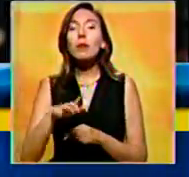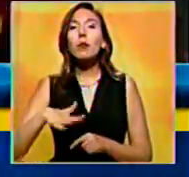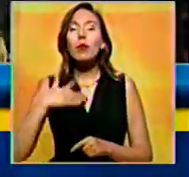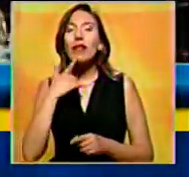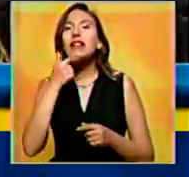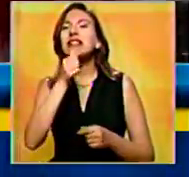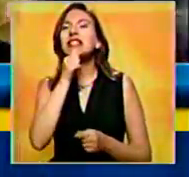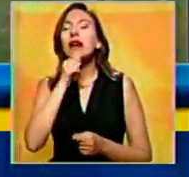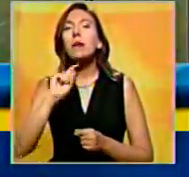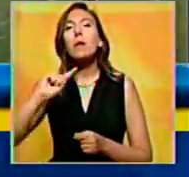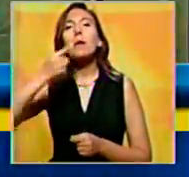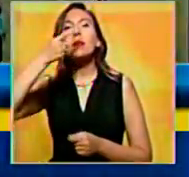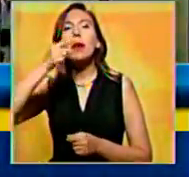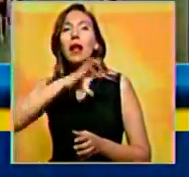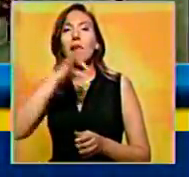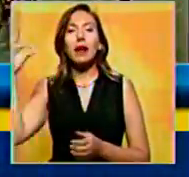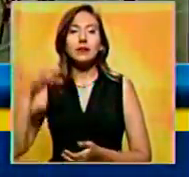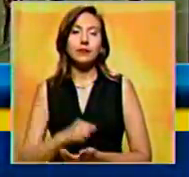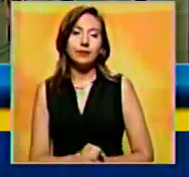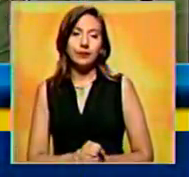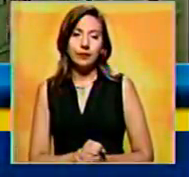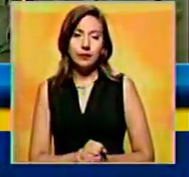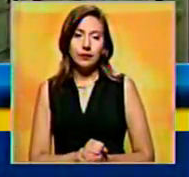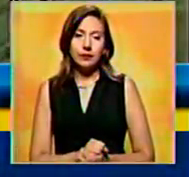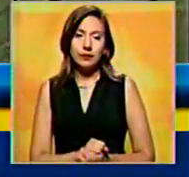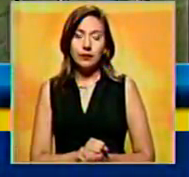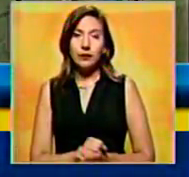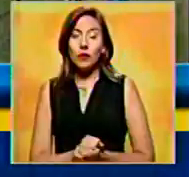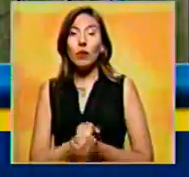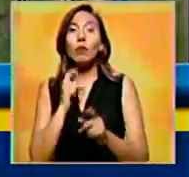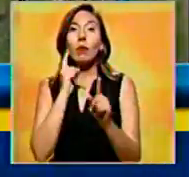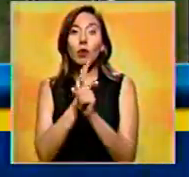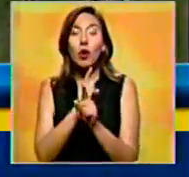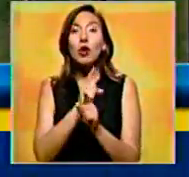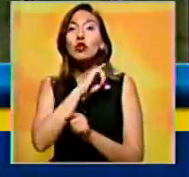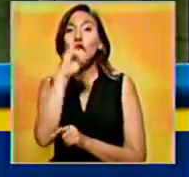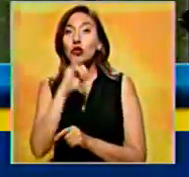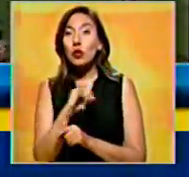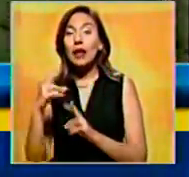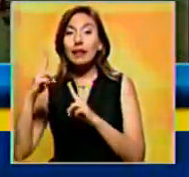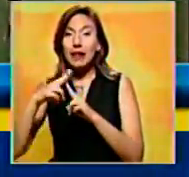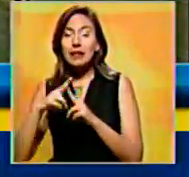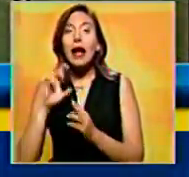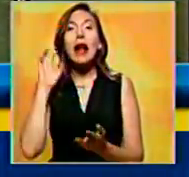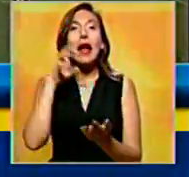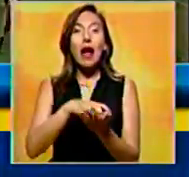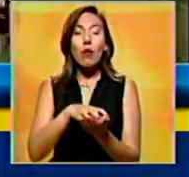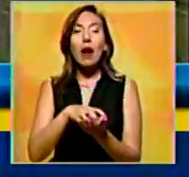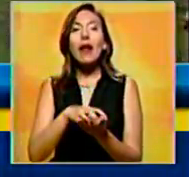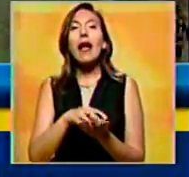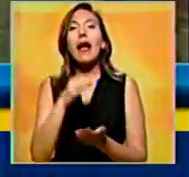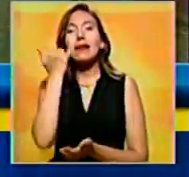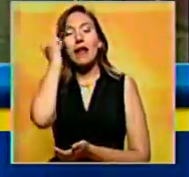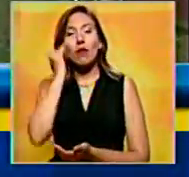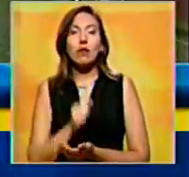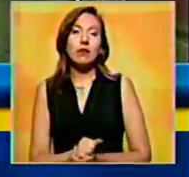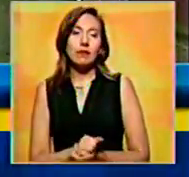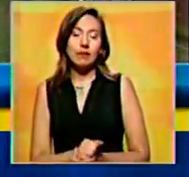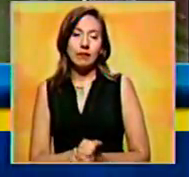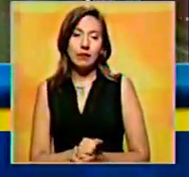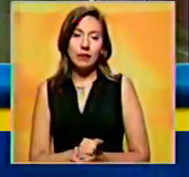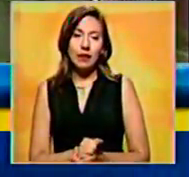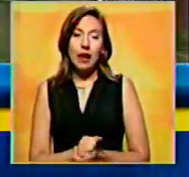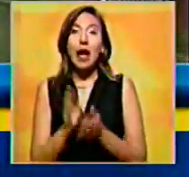primer lugar de la clasificación. En tanto, Mineros visita a Tucanes, Zulia, Deportivo Táchira y Aragua a Yaracuyanos. También jugarán